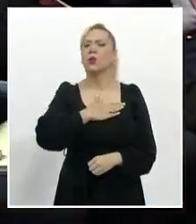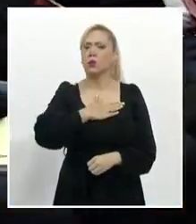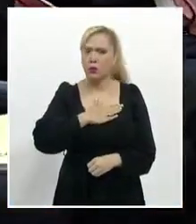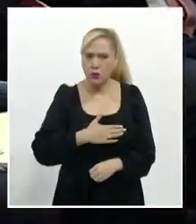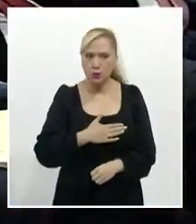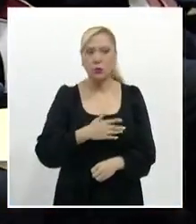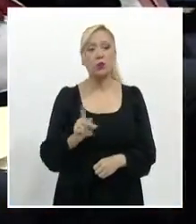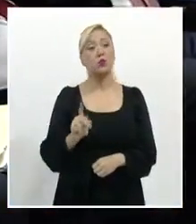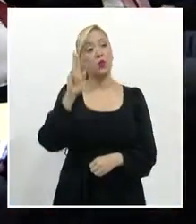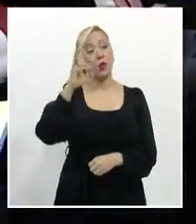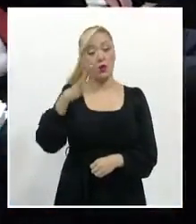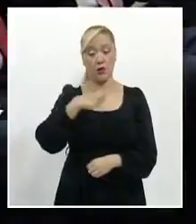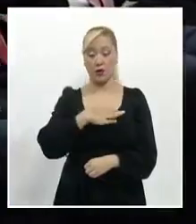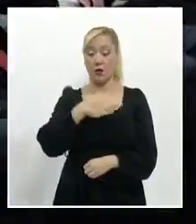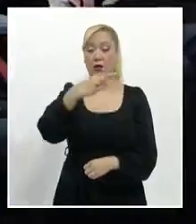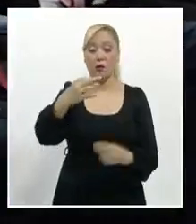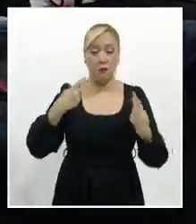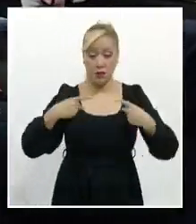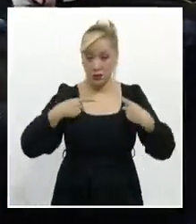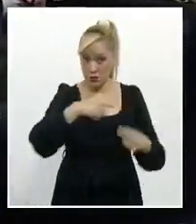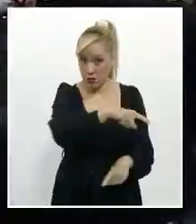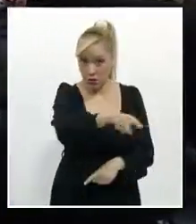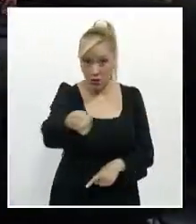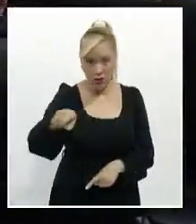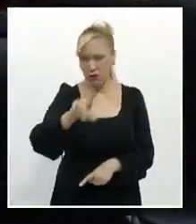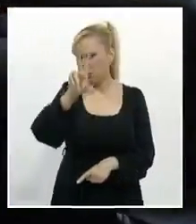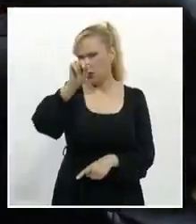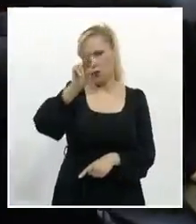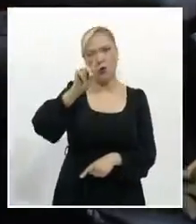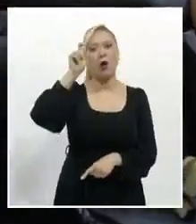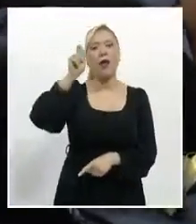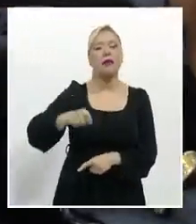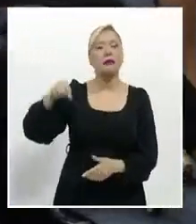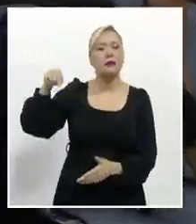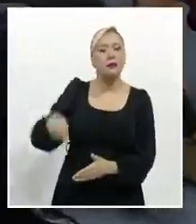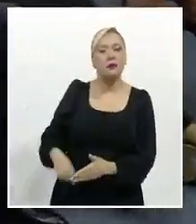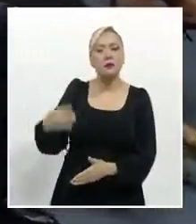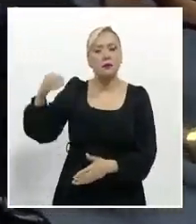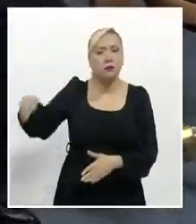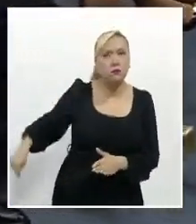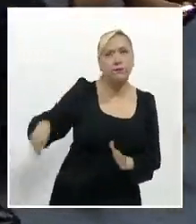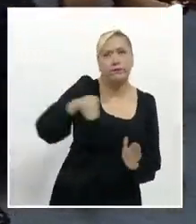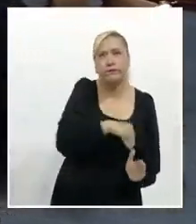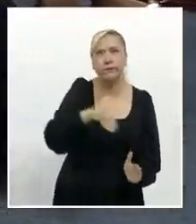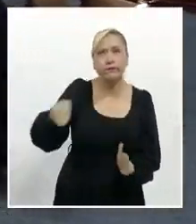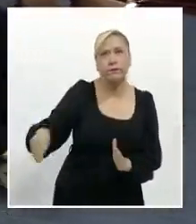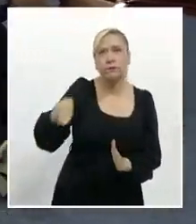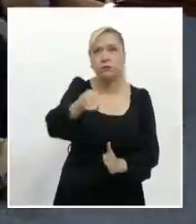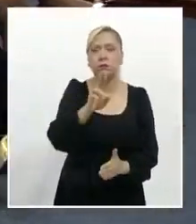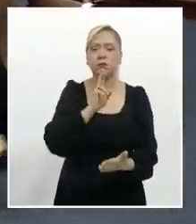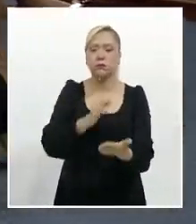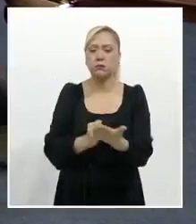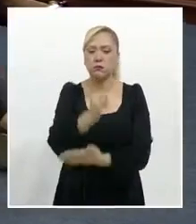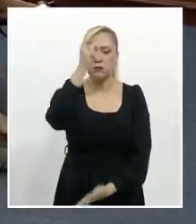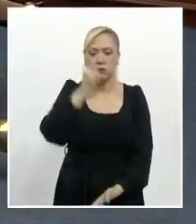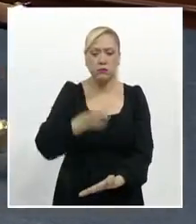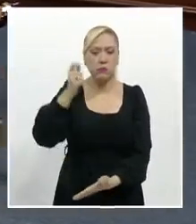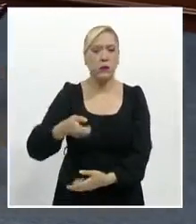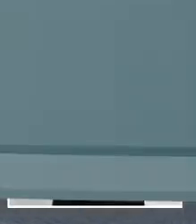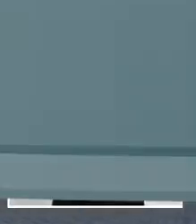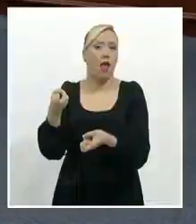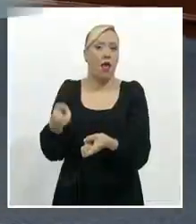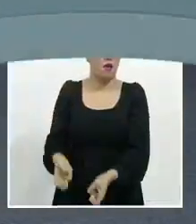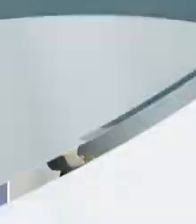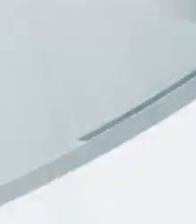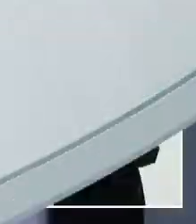provenir de una elección popular, sino porque aquello que se exige se debe de cumplir a través de sus sentencias.